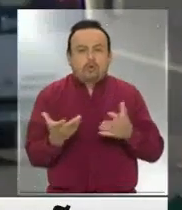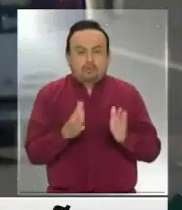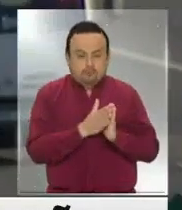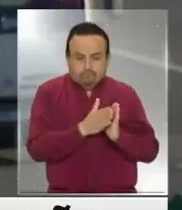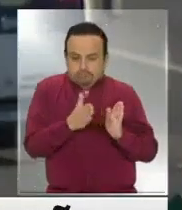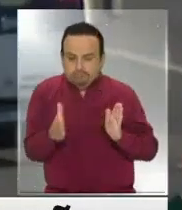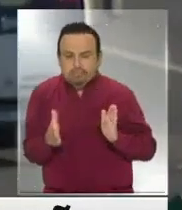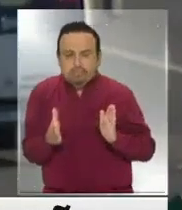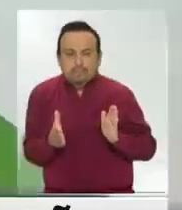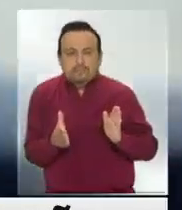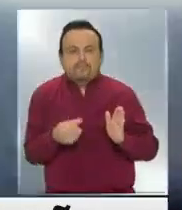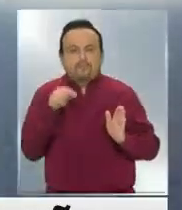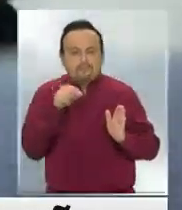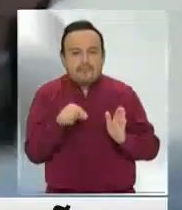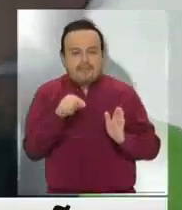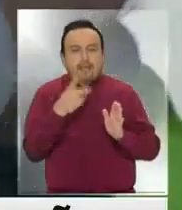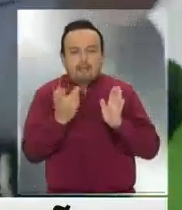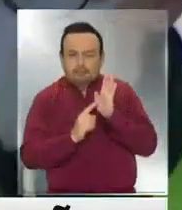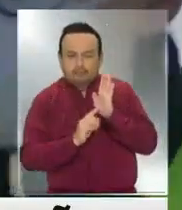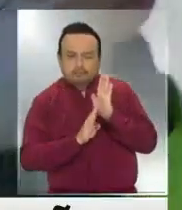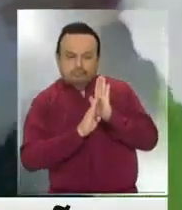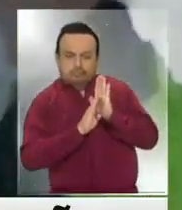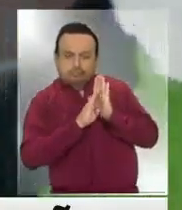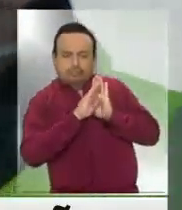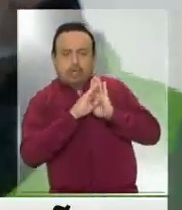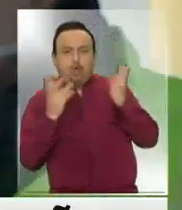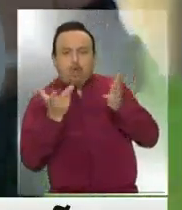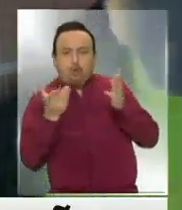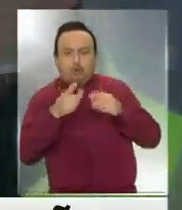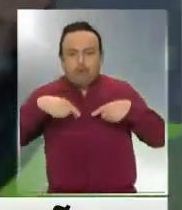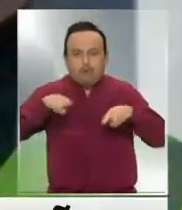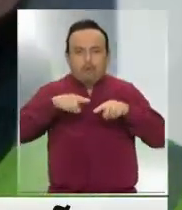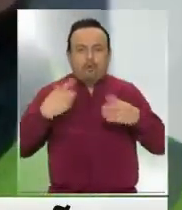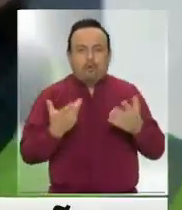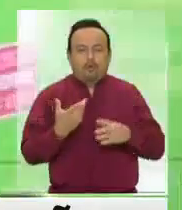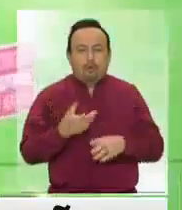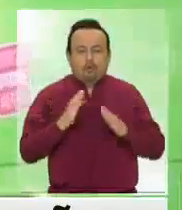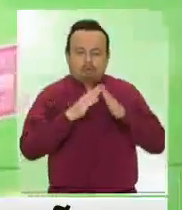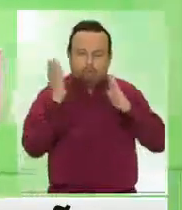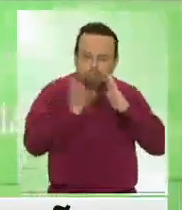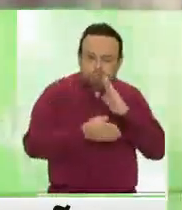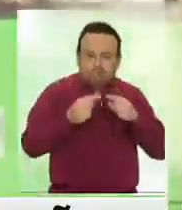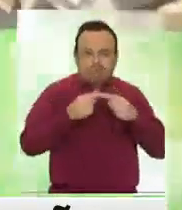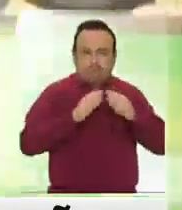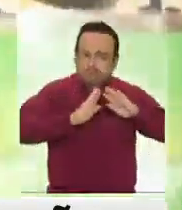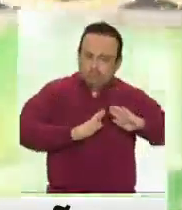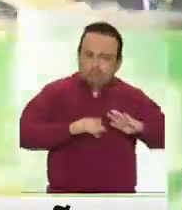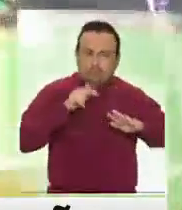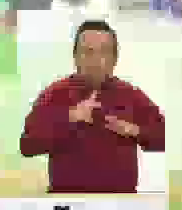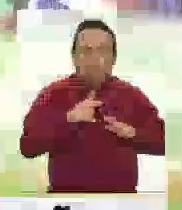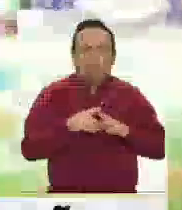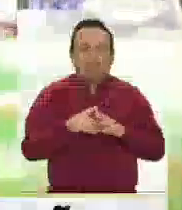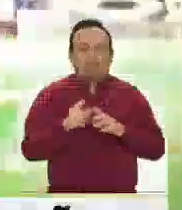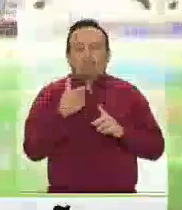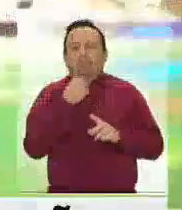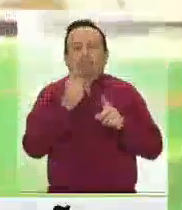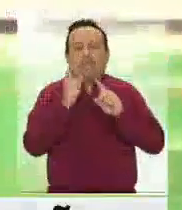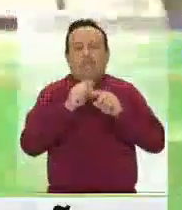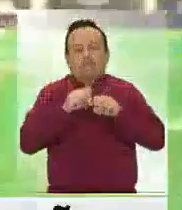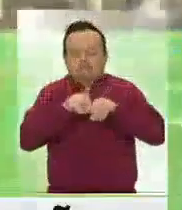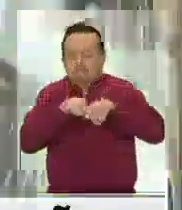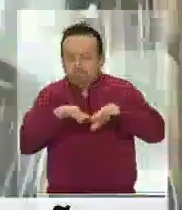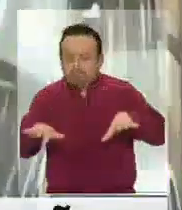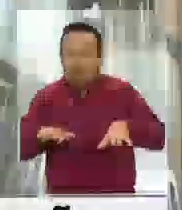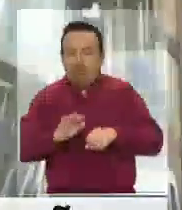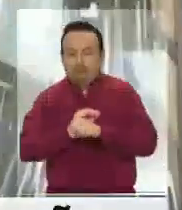fase de esta escalada para levantar paulatinamente las restricciones sin provocar una segunda oleada de contagios